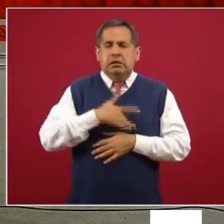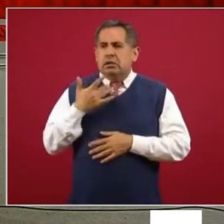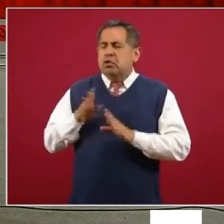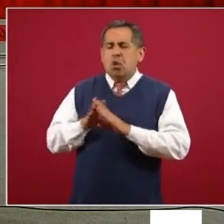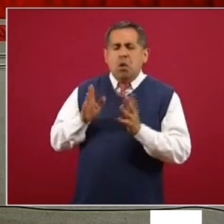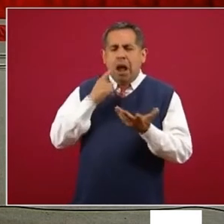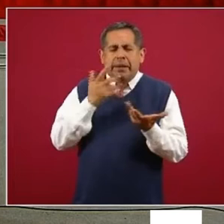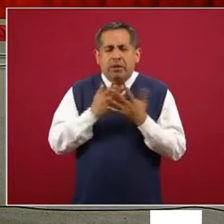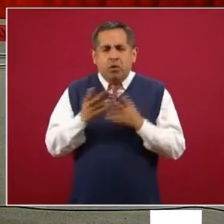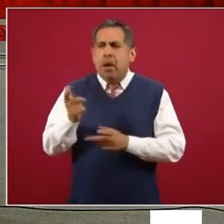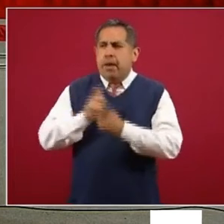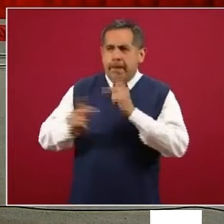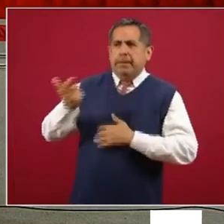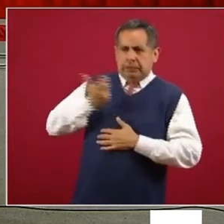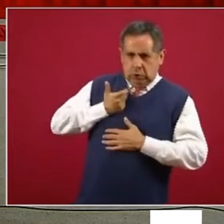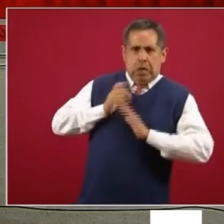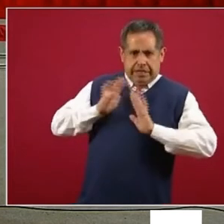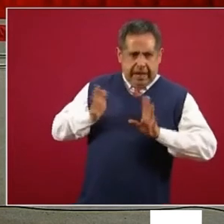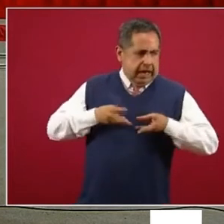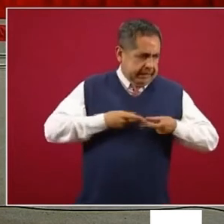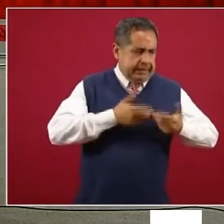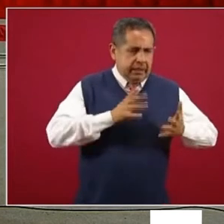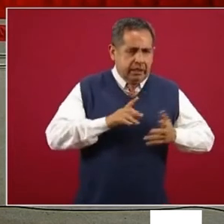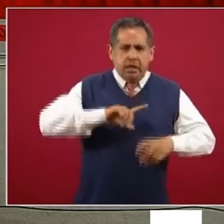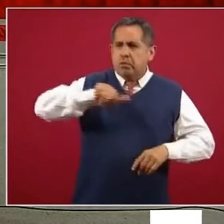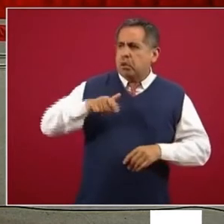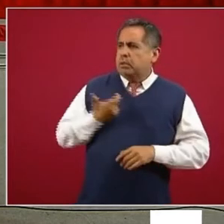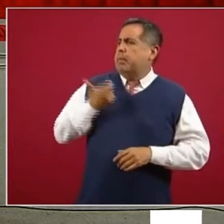una situación o en otra. El día de hoy vamos a presentar